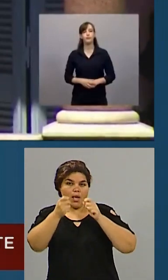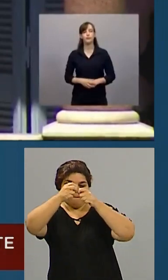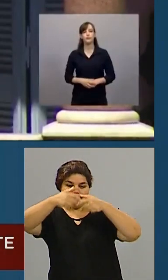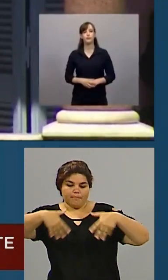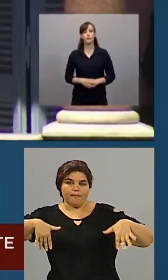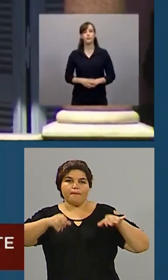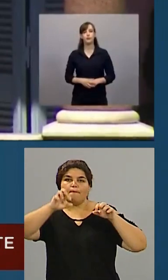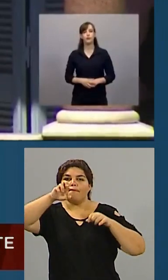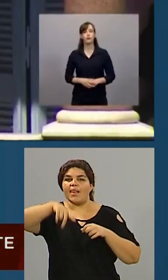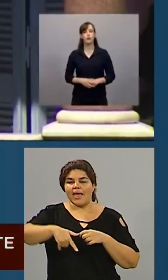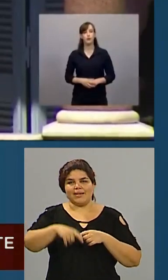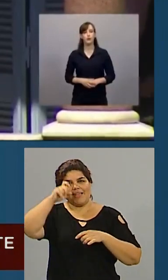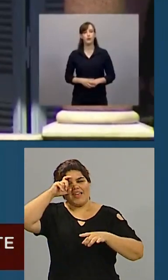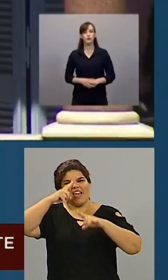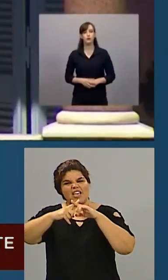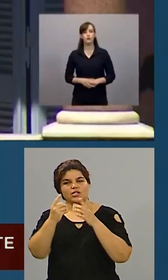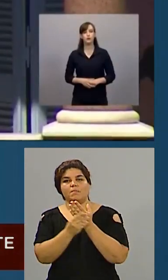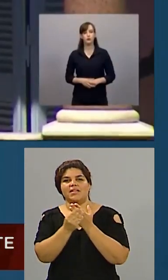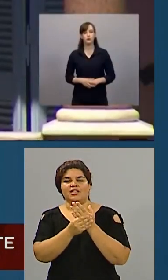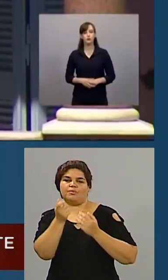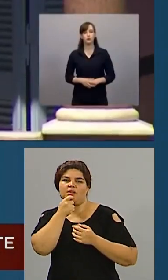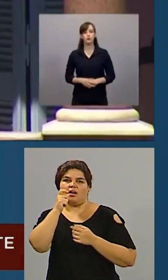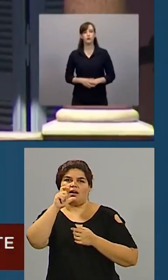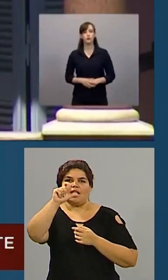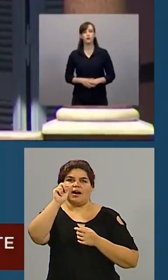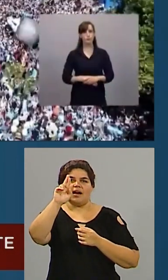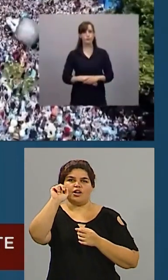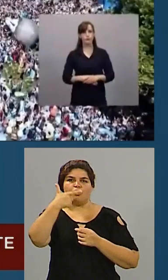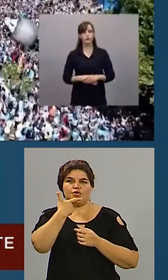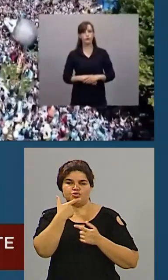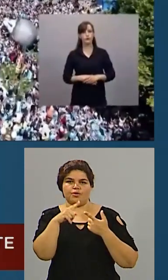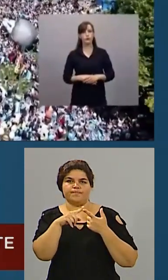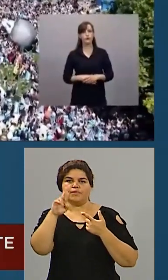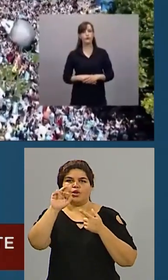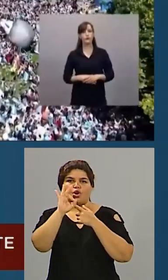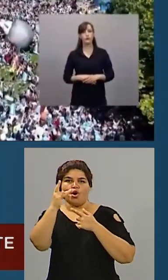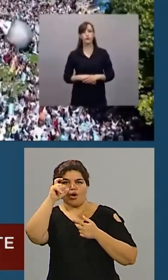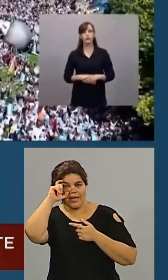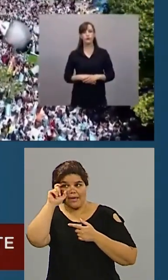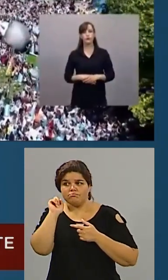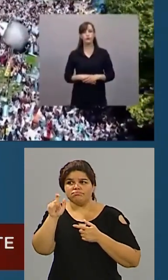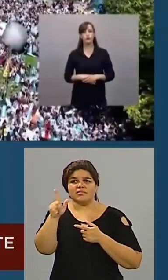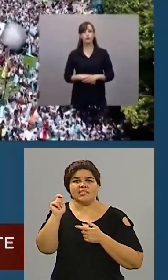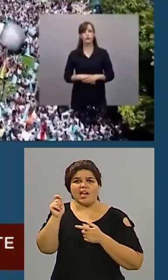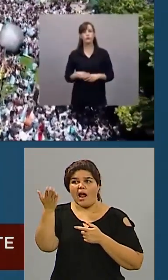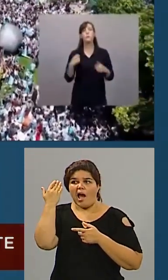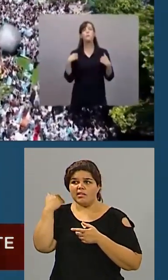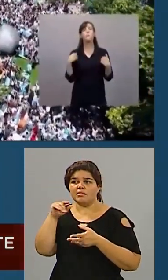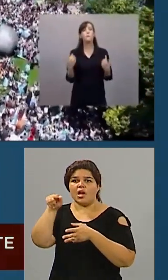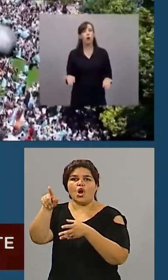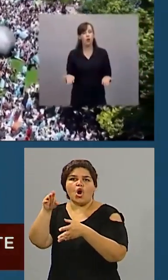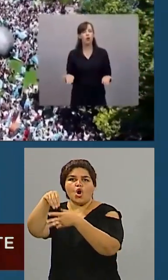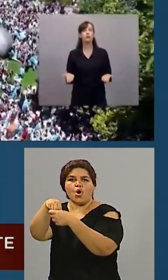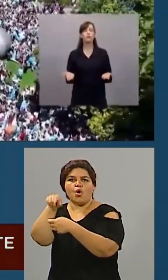algunos exministros y funcionarios como Carlos Rodríguez, Roque Fernández de Cavallo, que se fueron por